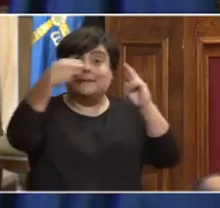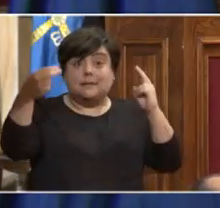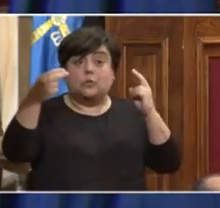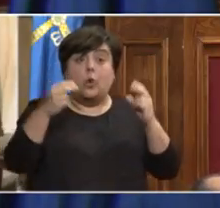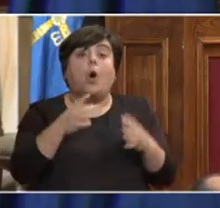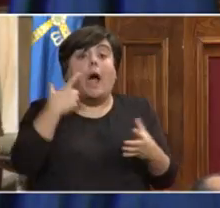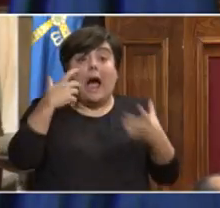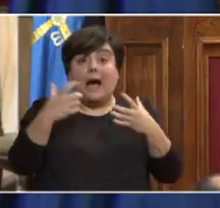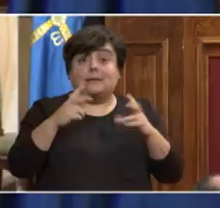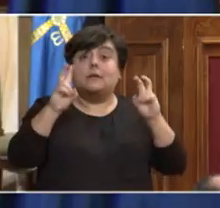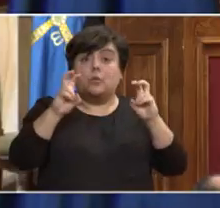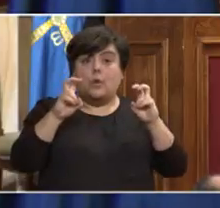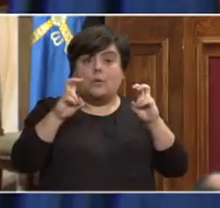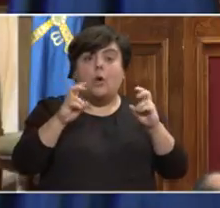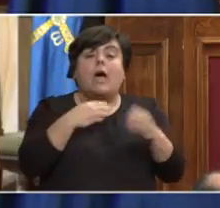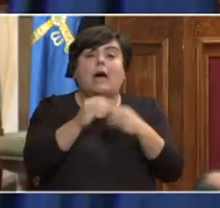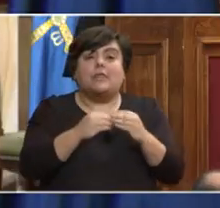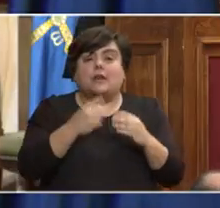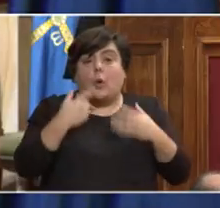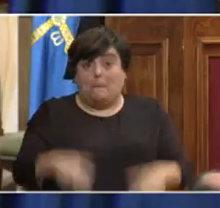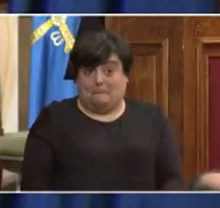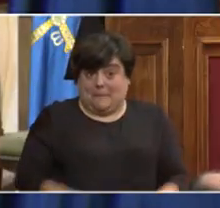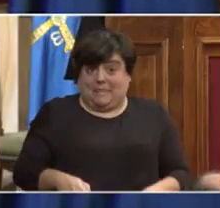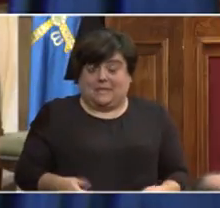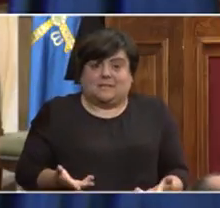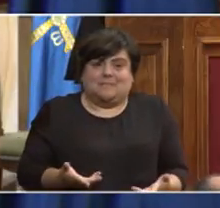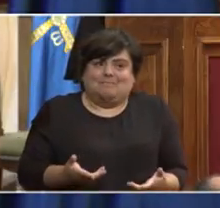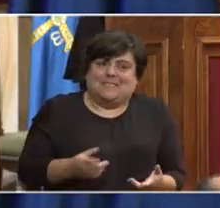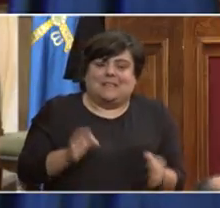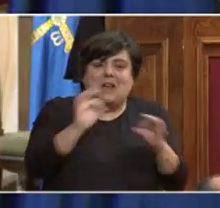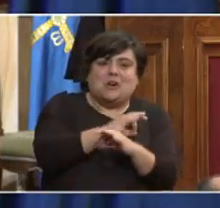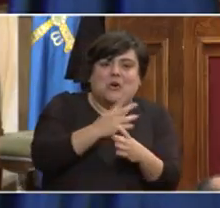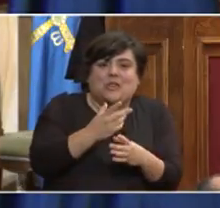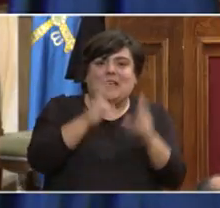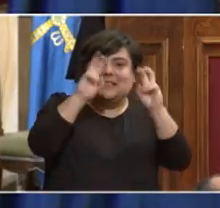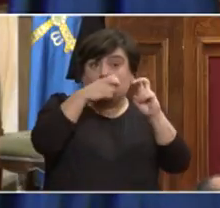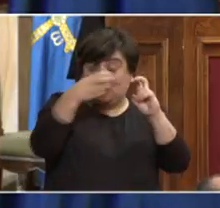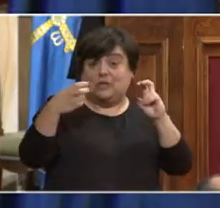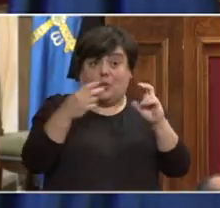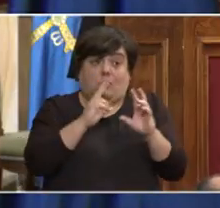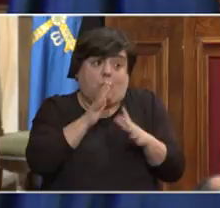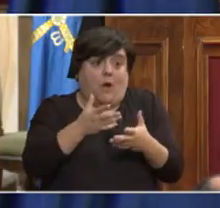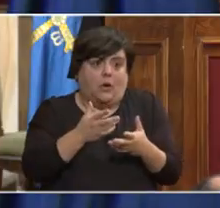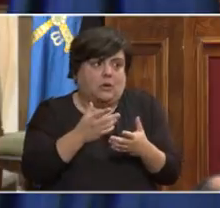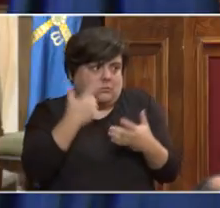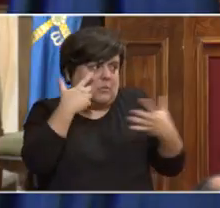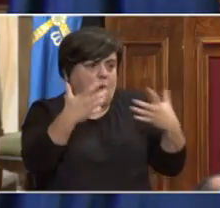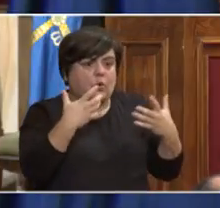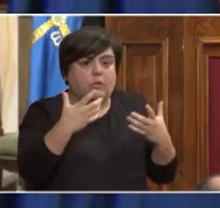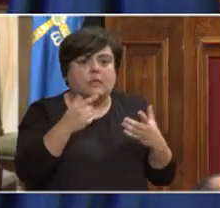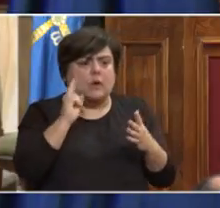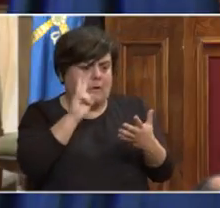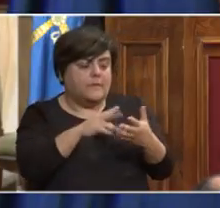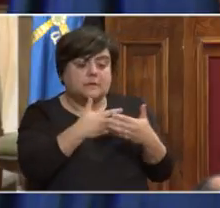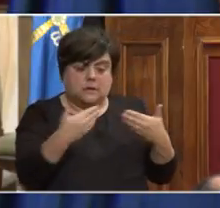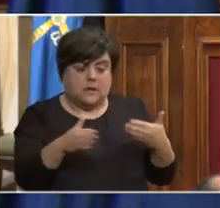de hacer con medias. El erróneo título por el que hoy en día es conocido y que encontrarán incluso en el tríptico que